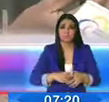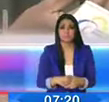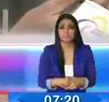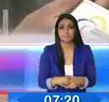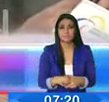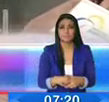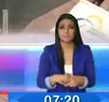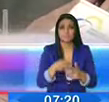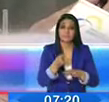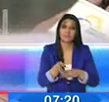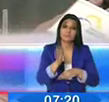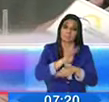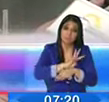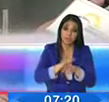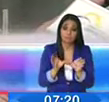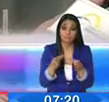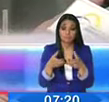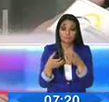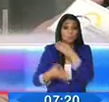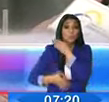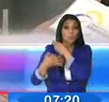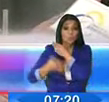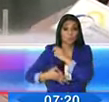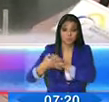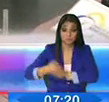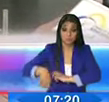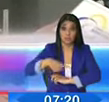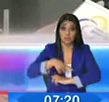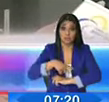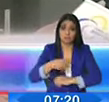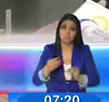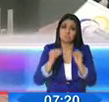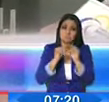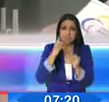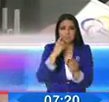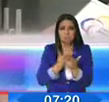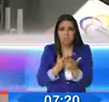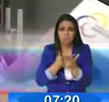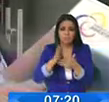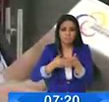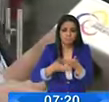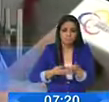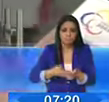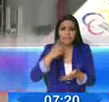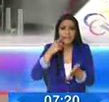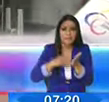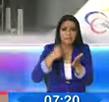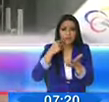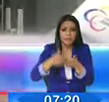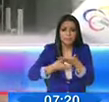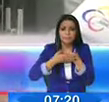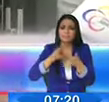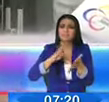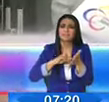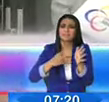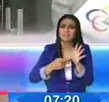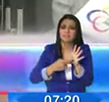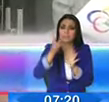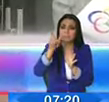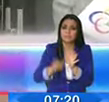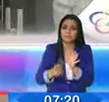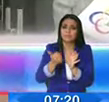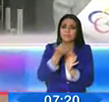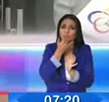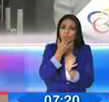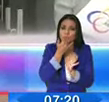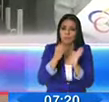asamblea o la mesa de justicia en particular tenga más elementos insumos o ejemplos de lo que significa sindicado la